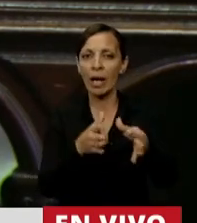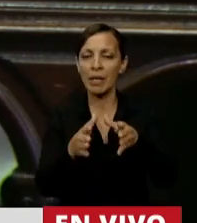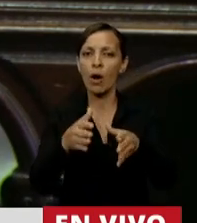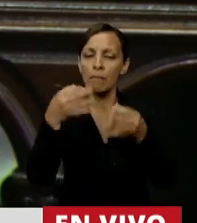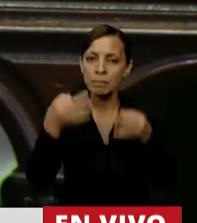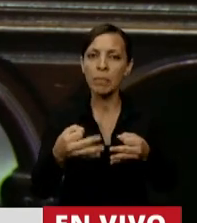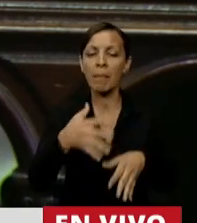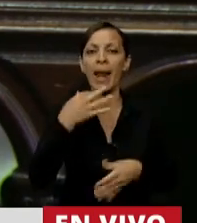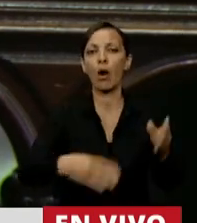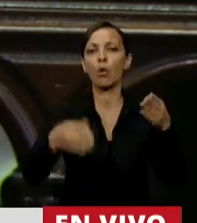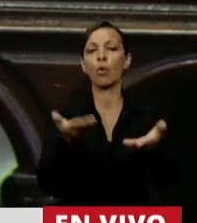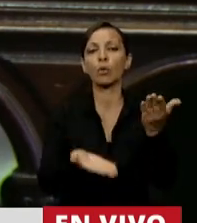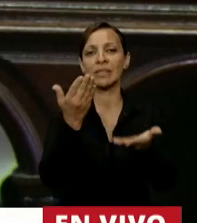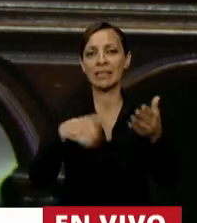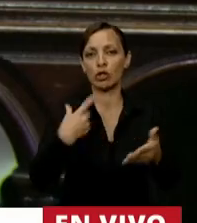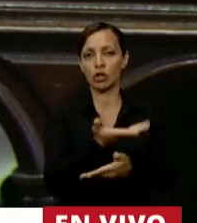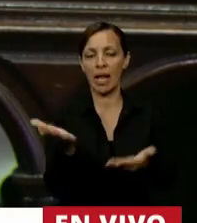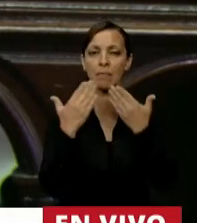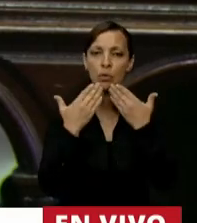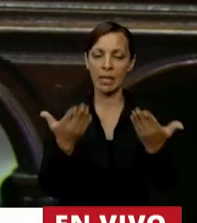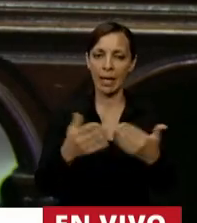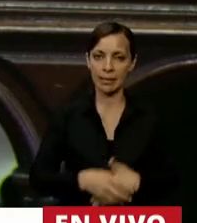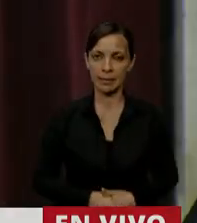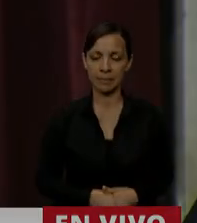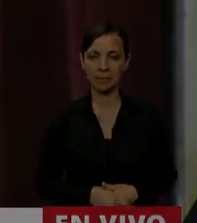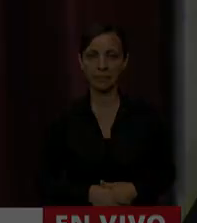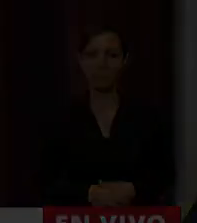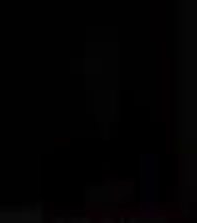para la verdadera justicia social. Gracias, presidente. Gracias, diputada.